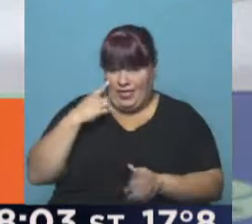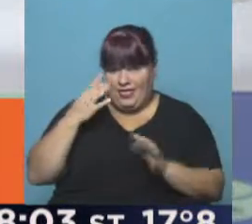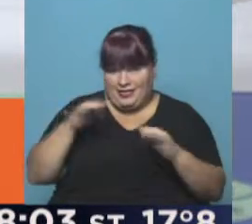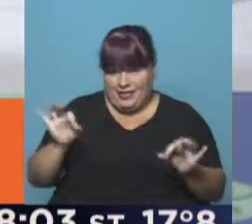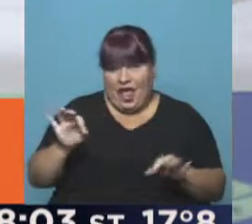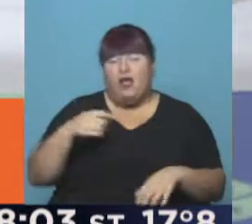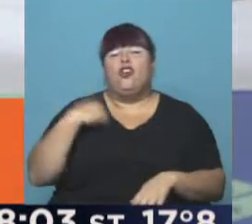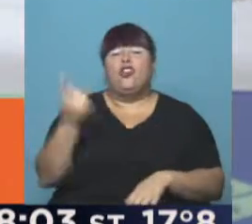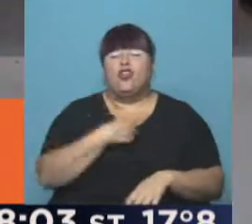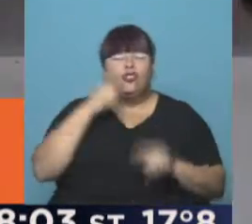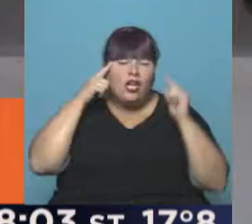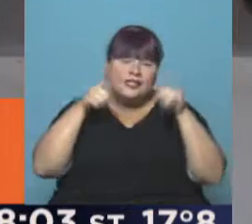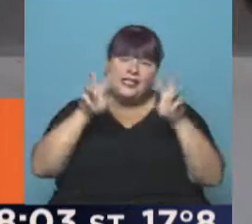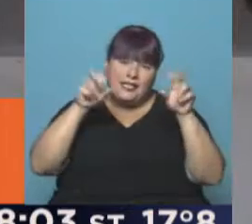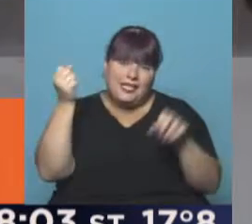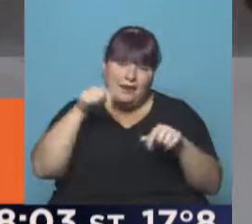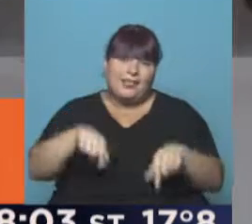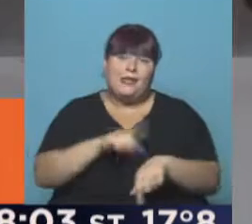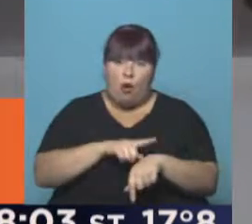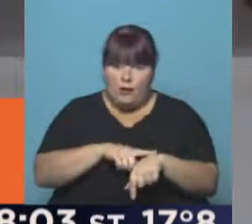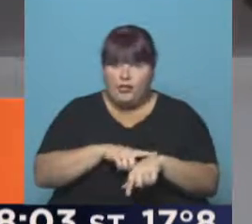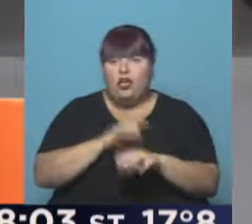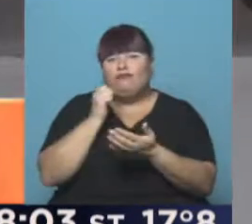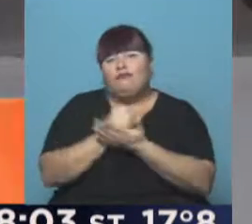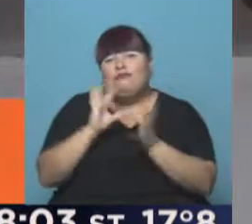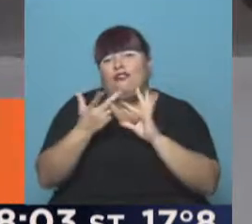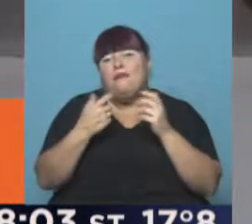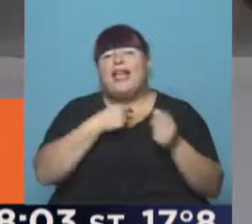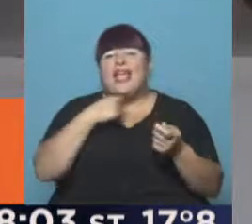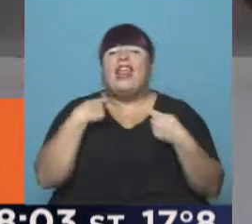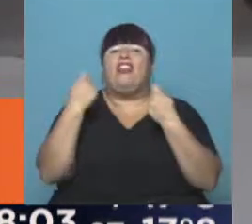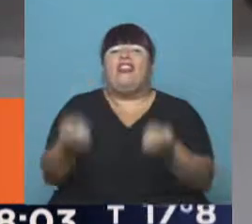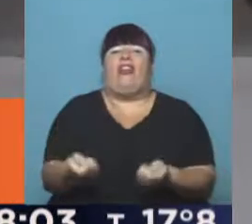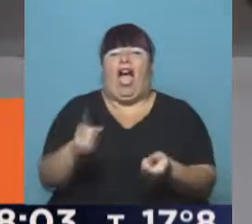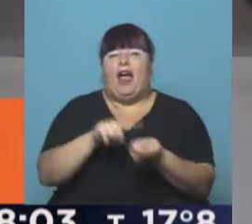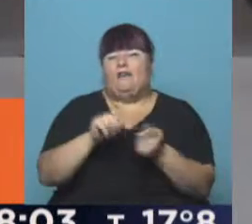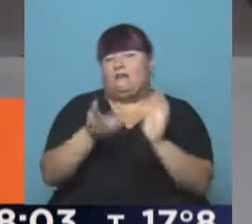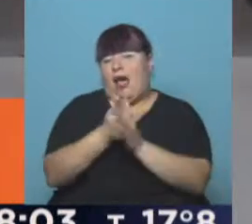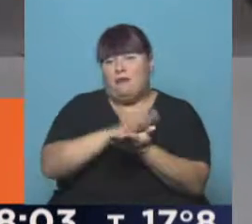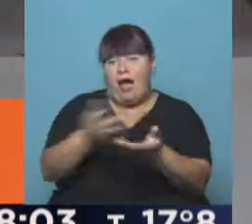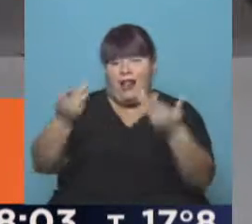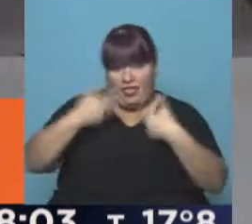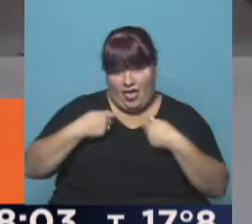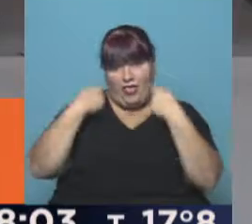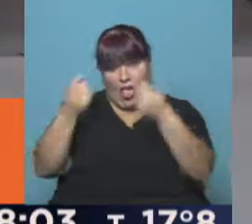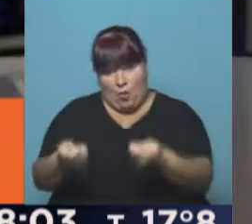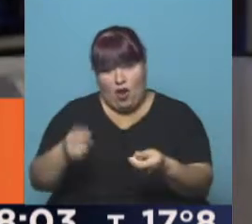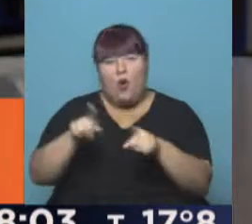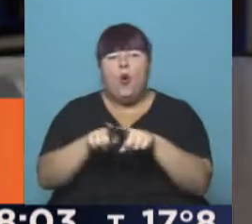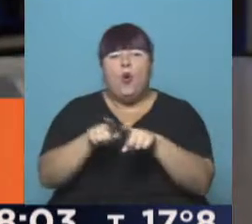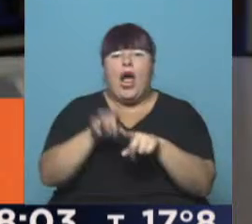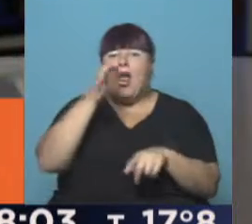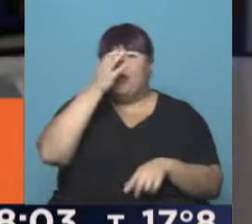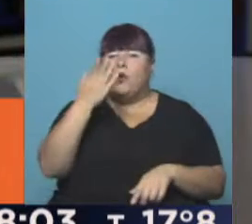nuestra finalidad digamos en este momento simbólicamente es eso queremos devolver todo lo que nos dieron lo es por el